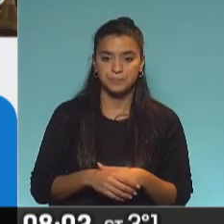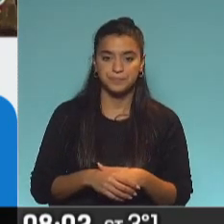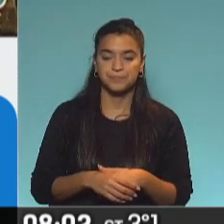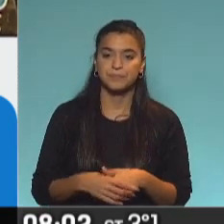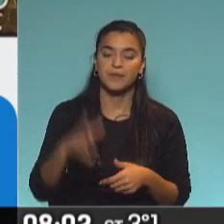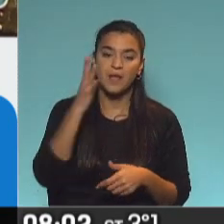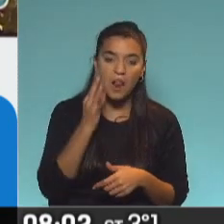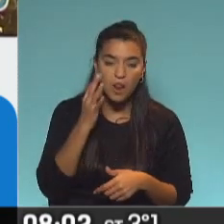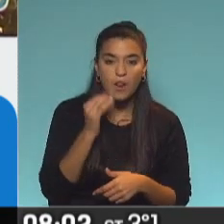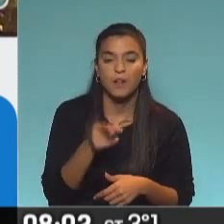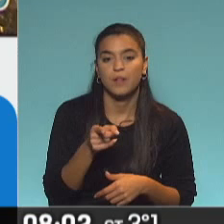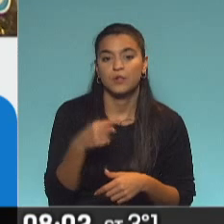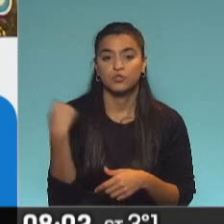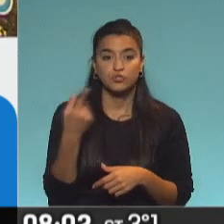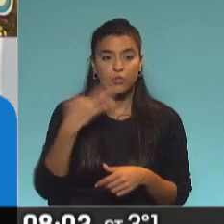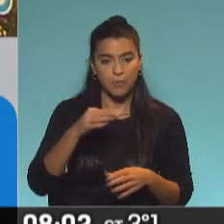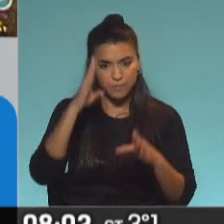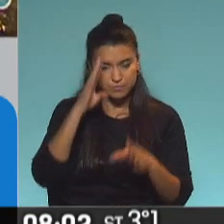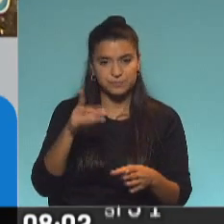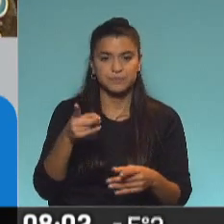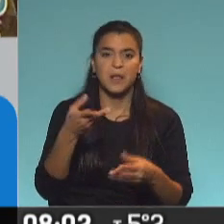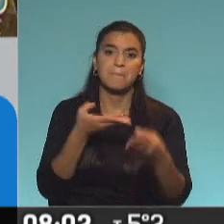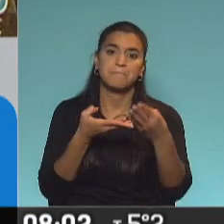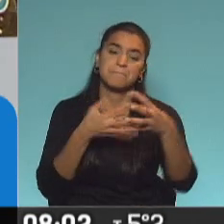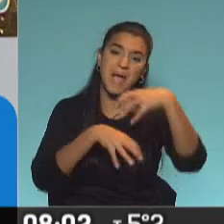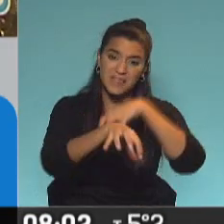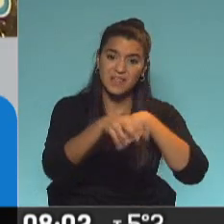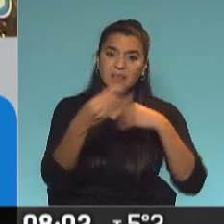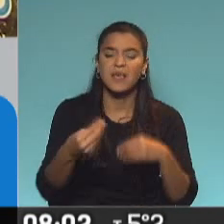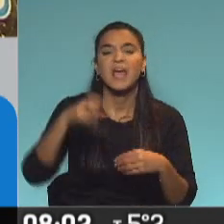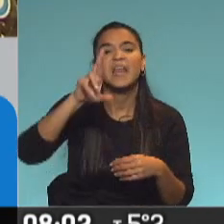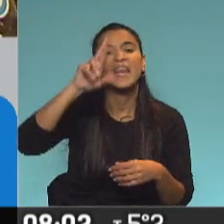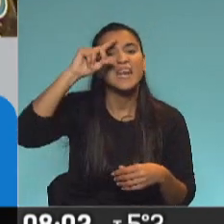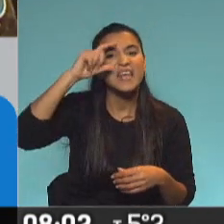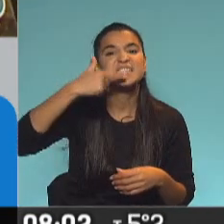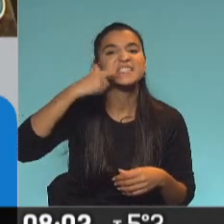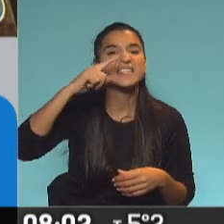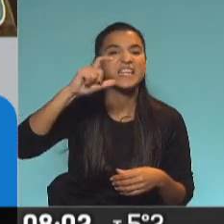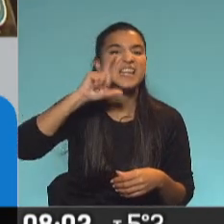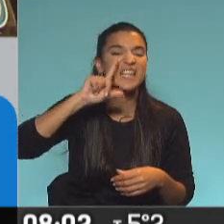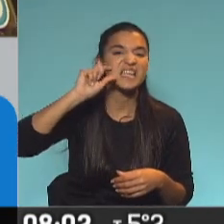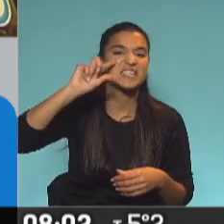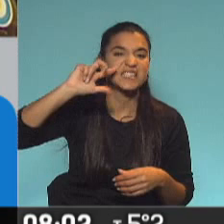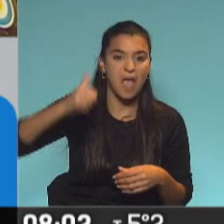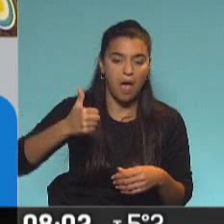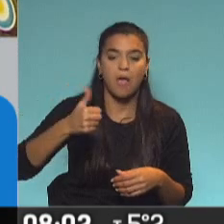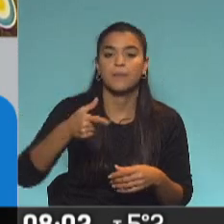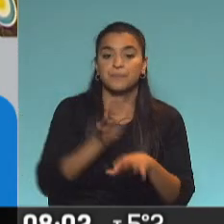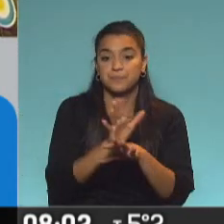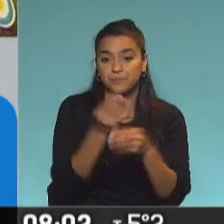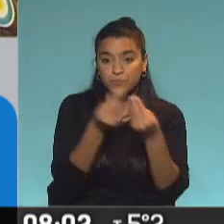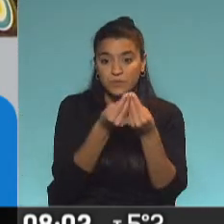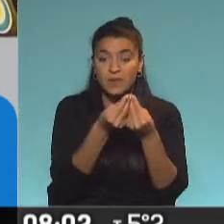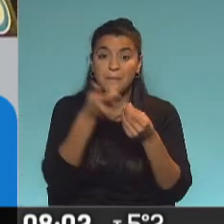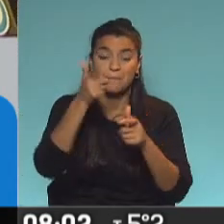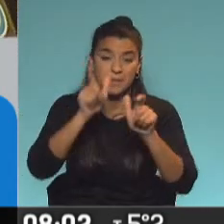una palabra que tenemos que tener en cuenta, además de la empatía, es la resiliencia. Mucha gente se vio a lo largo de la historia